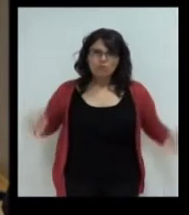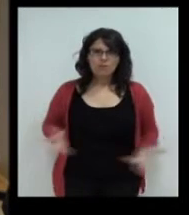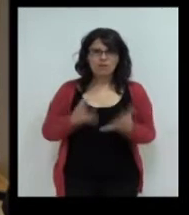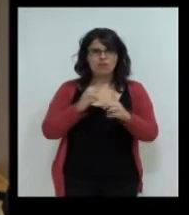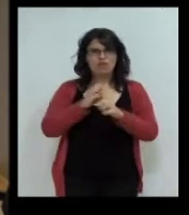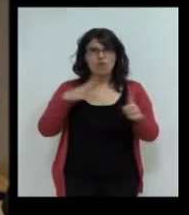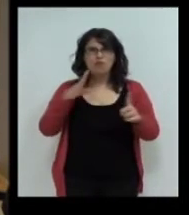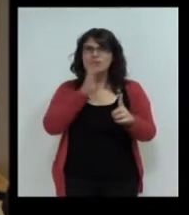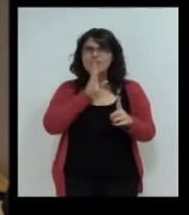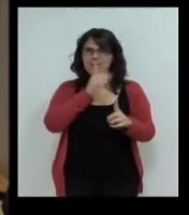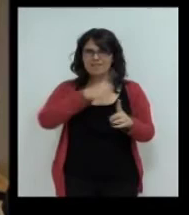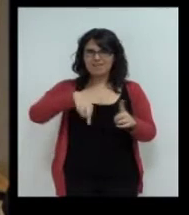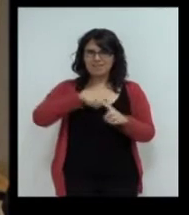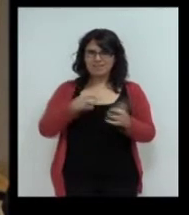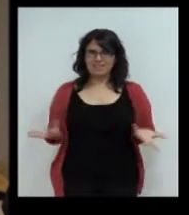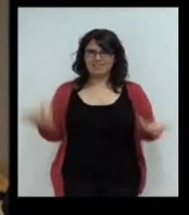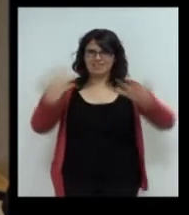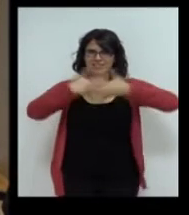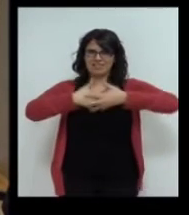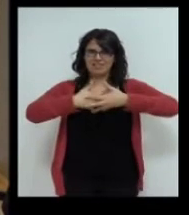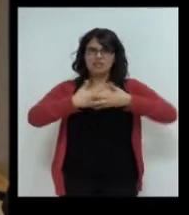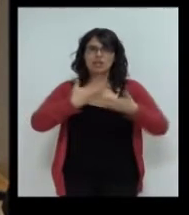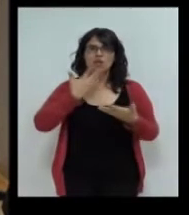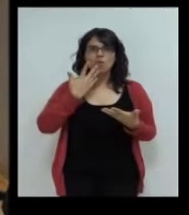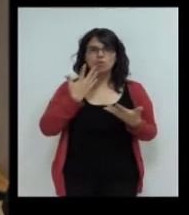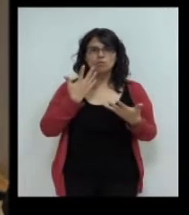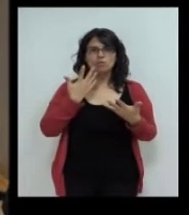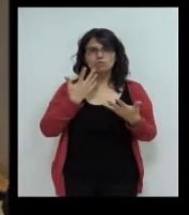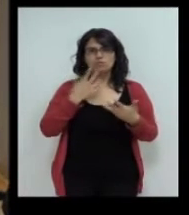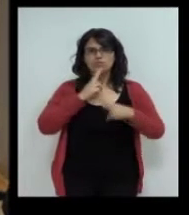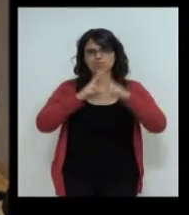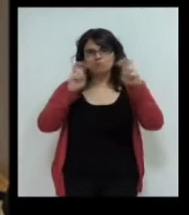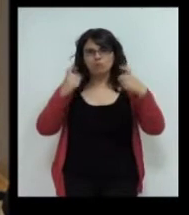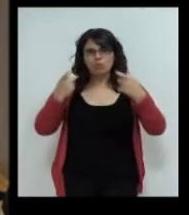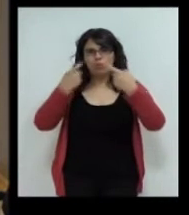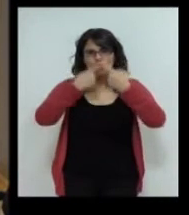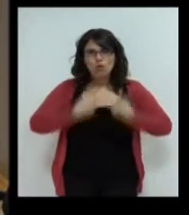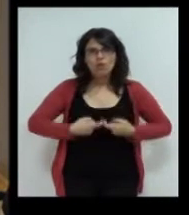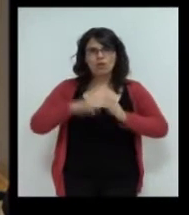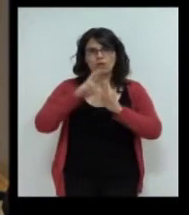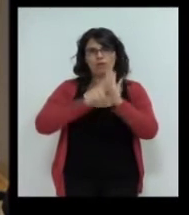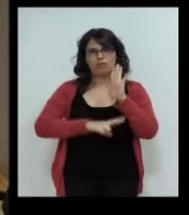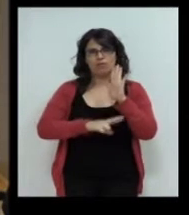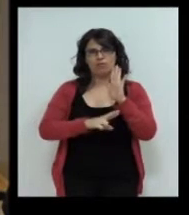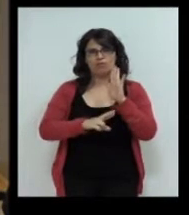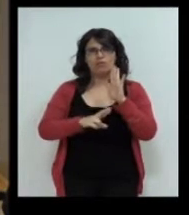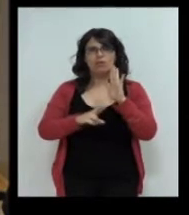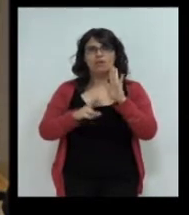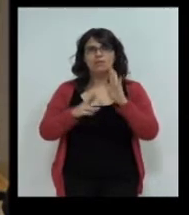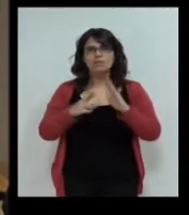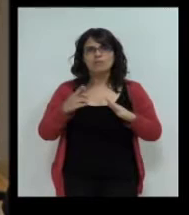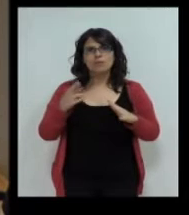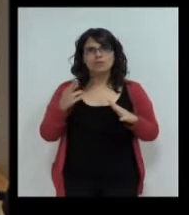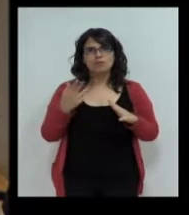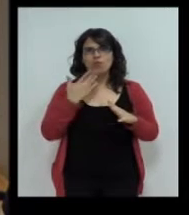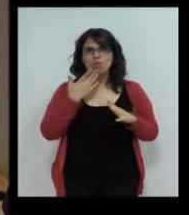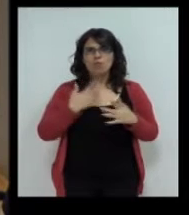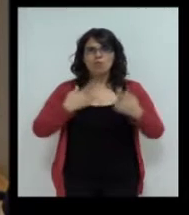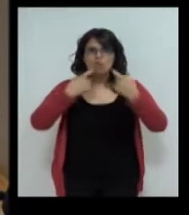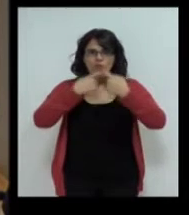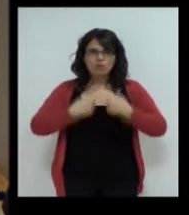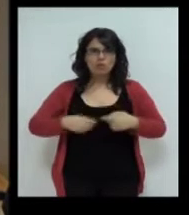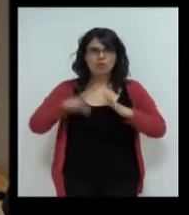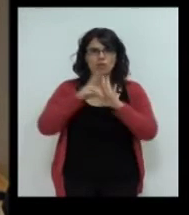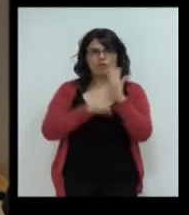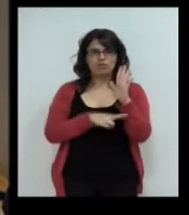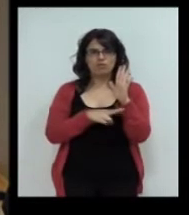de interoperabilidad, que estamos hablando de una corregulación. Bueno, sería conveniente hablar de una corregulación en el